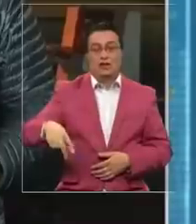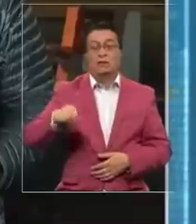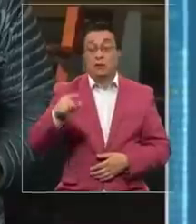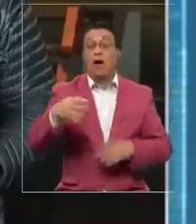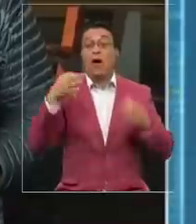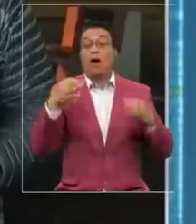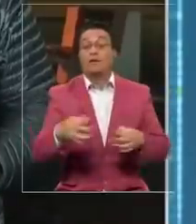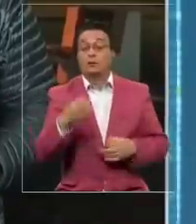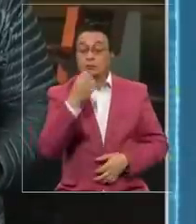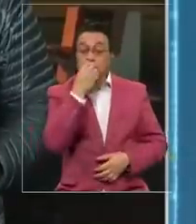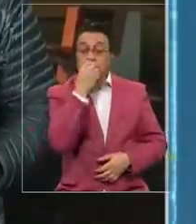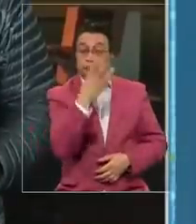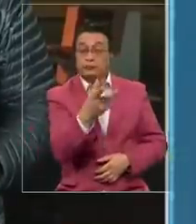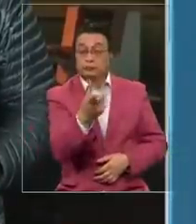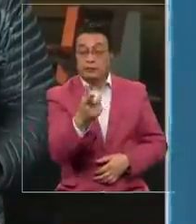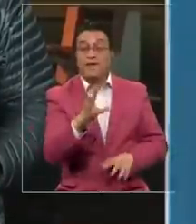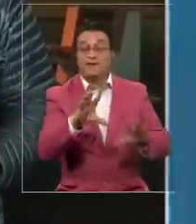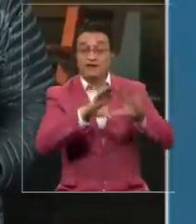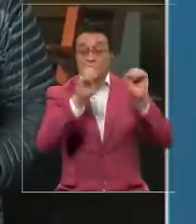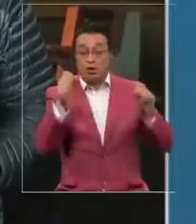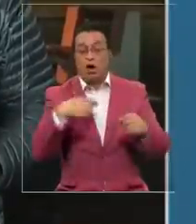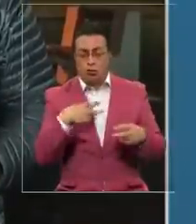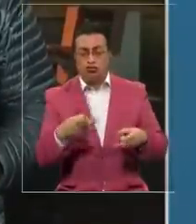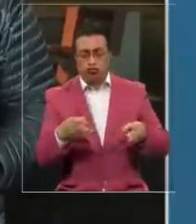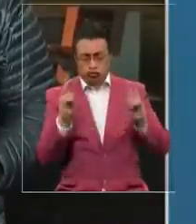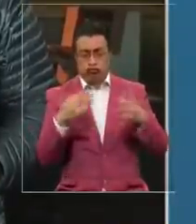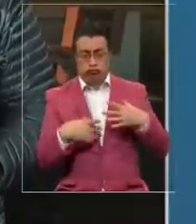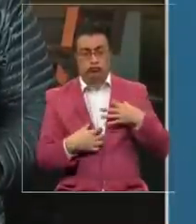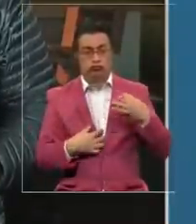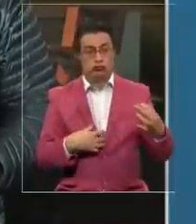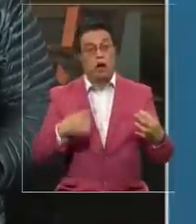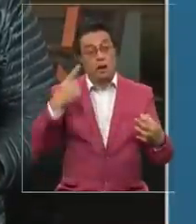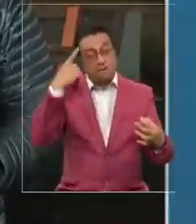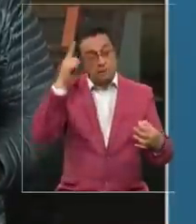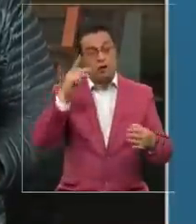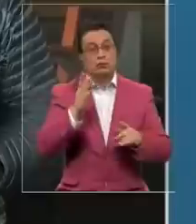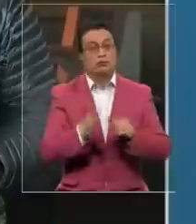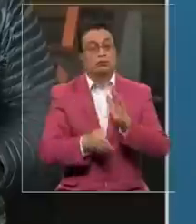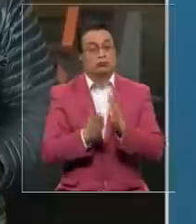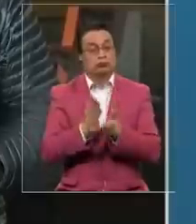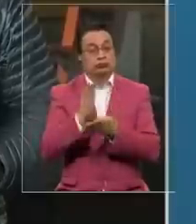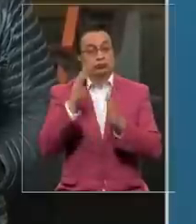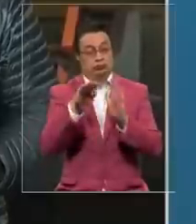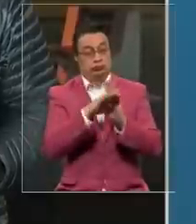se produce esa declaración ante la Fiscalía. Él dice que está dispuesto a declarar, pero poniendo ciertas condiciones, de